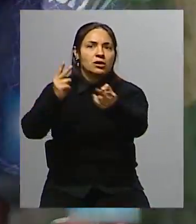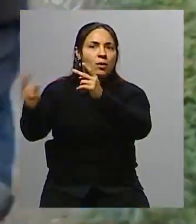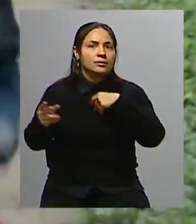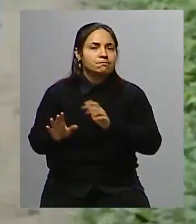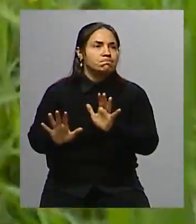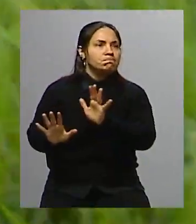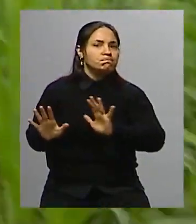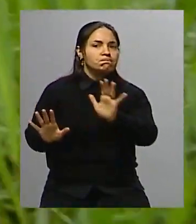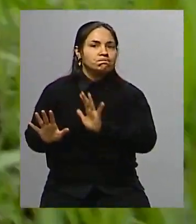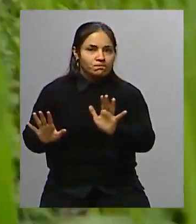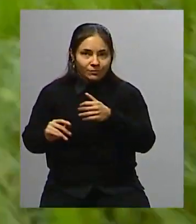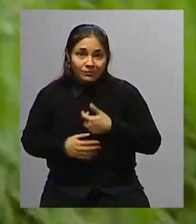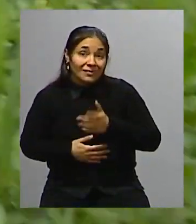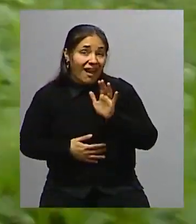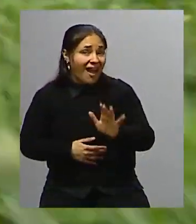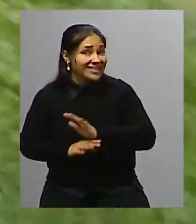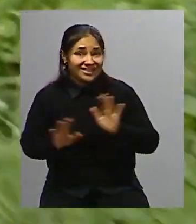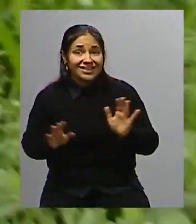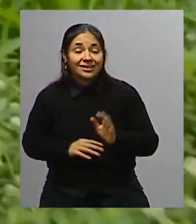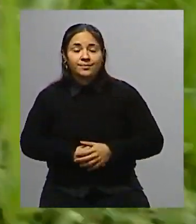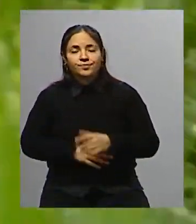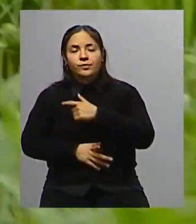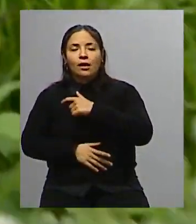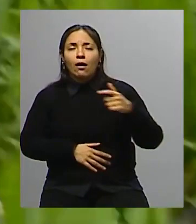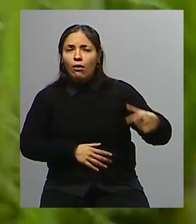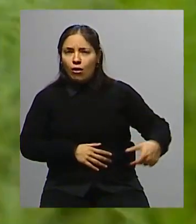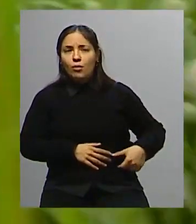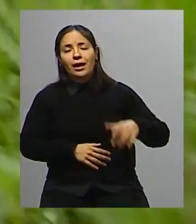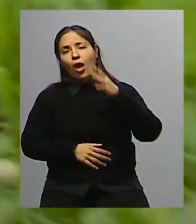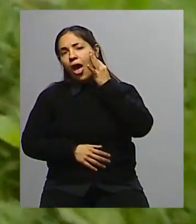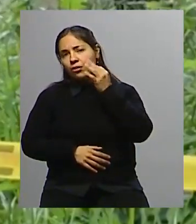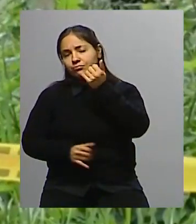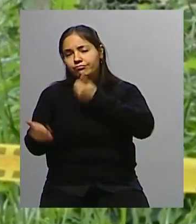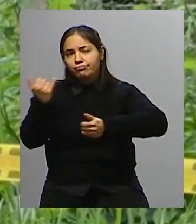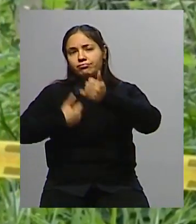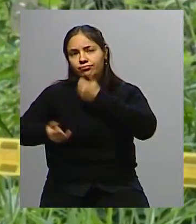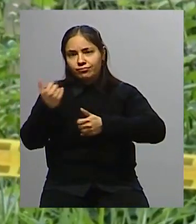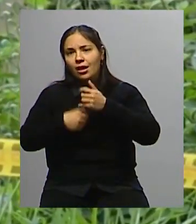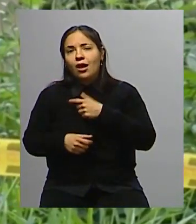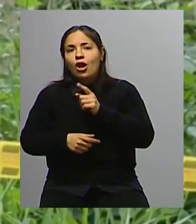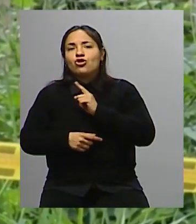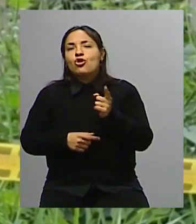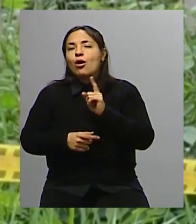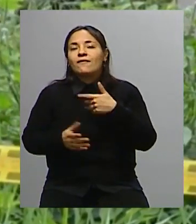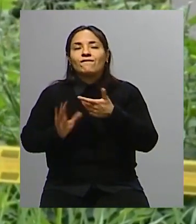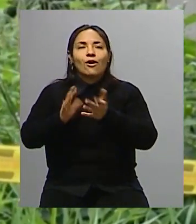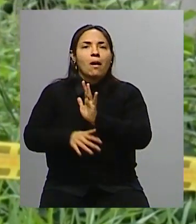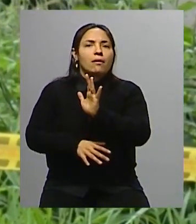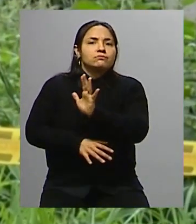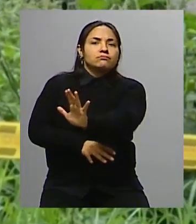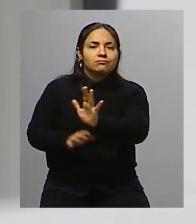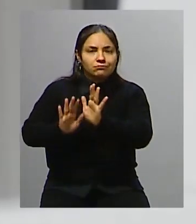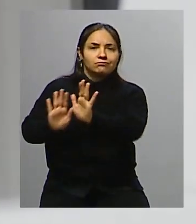Sí. ¿Qué hacen los gobiernos? Bueno, vos ya de alguna manera graficabas lo que no hacen o cómo